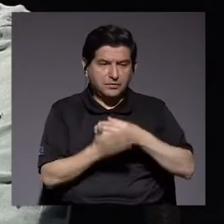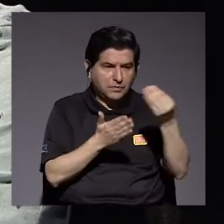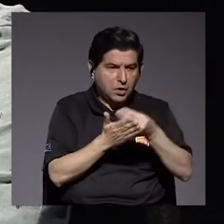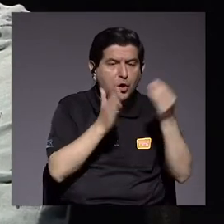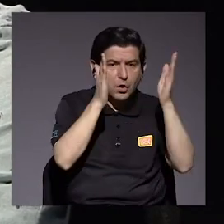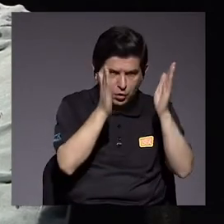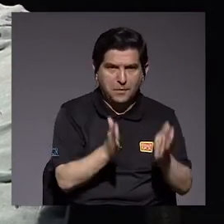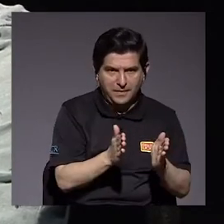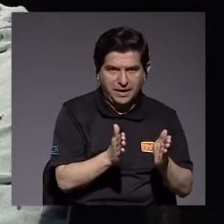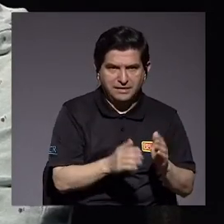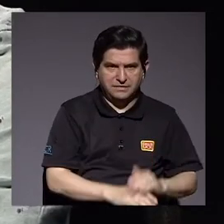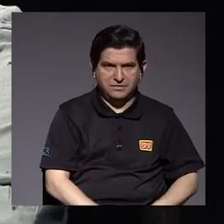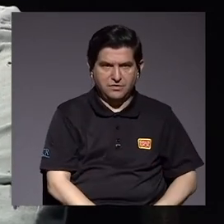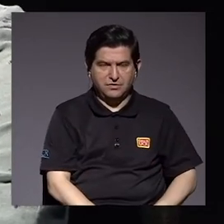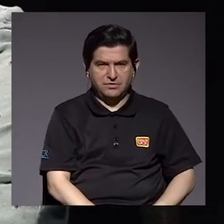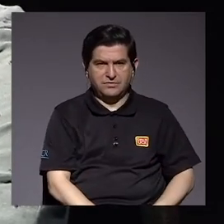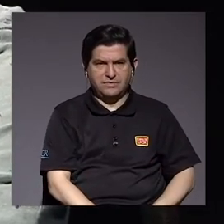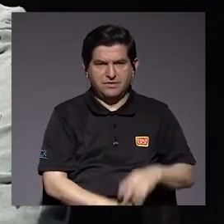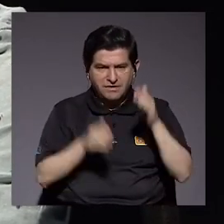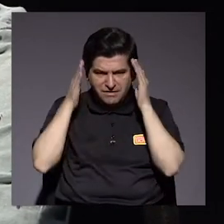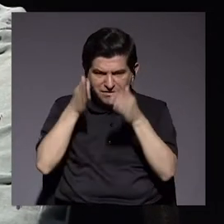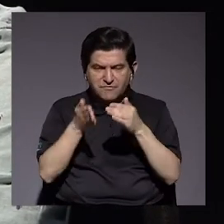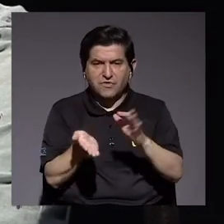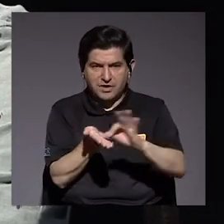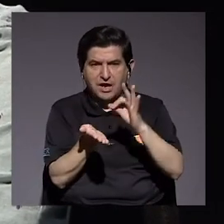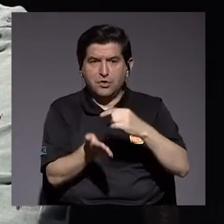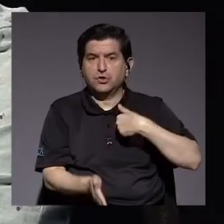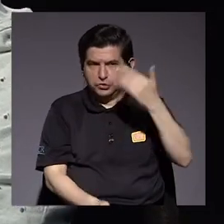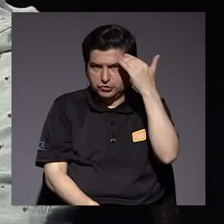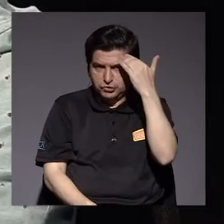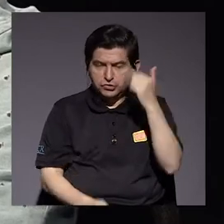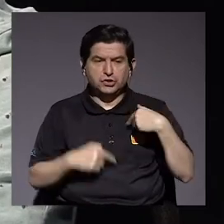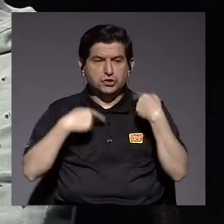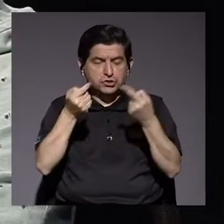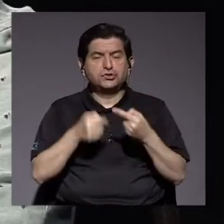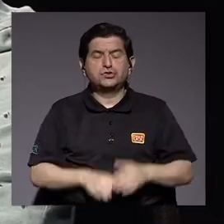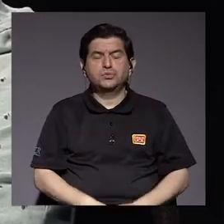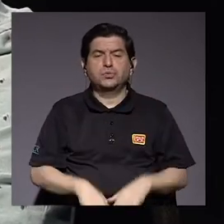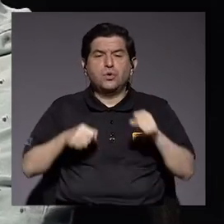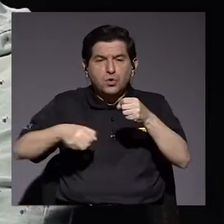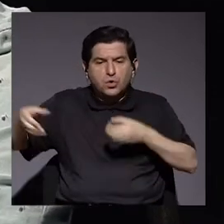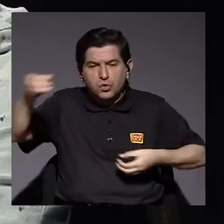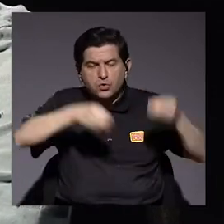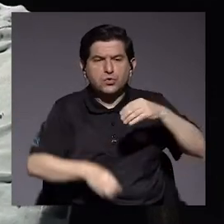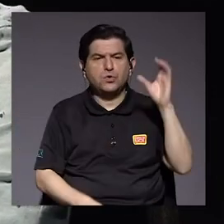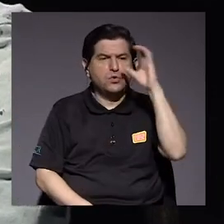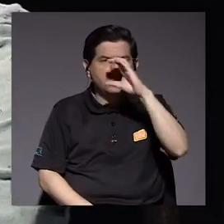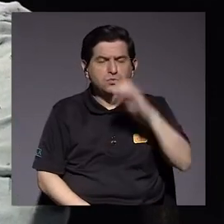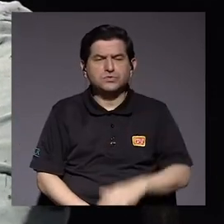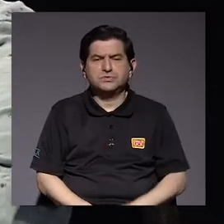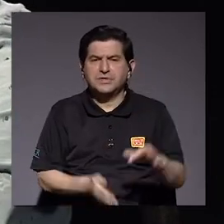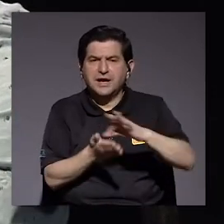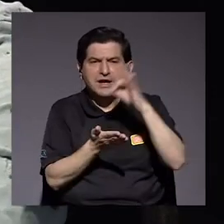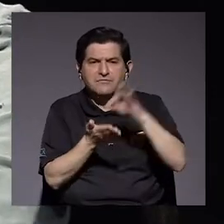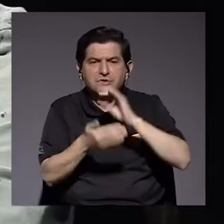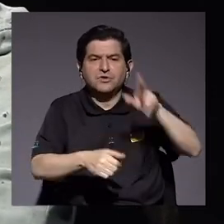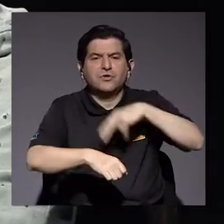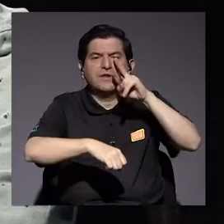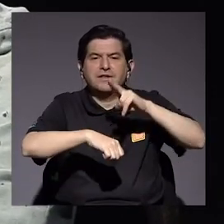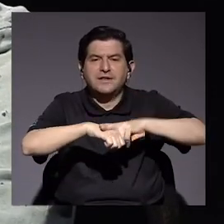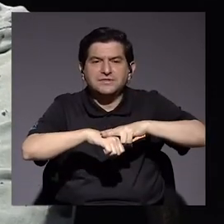consumidor, y me voy a enfocar en frijoles, que es de lo que más conozco, si voy al supermercado, trataré de buscar el frijol que sea